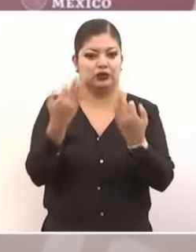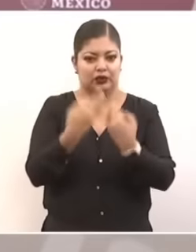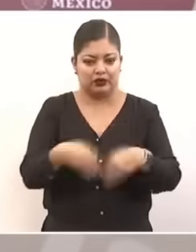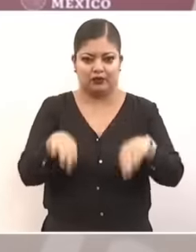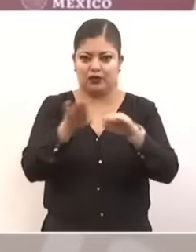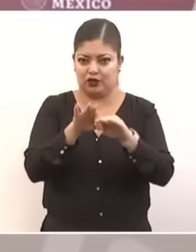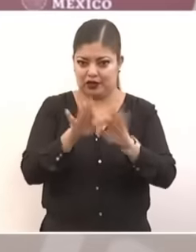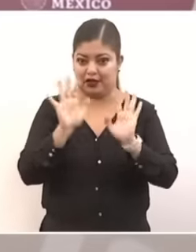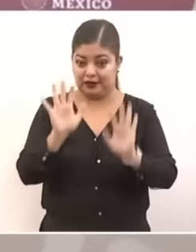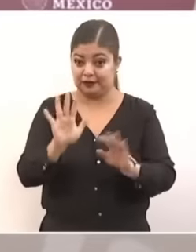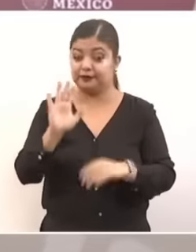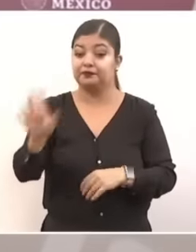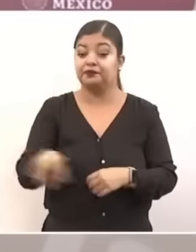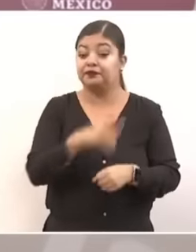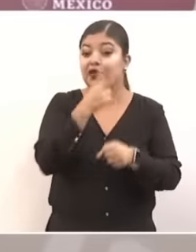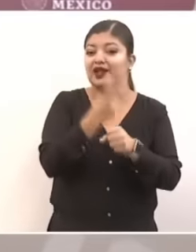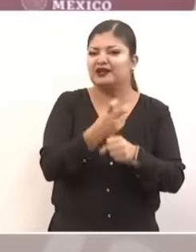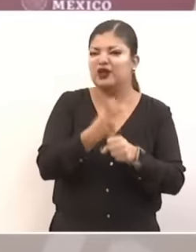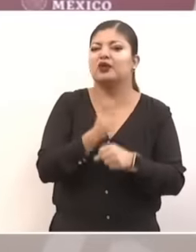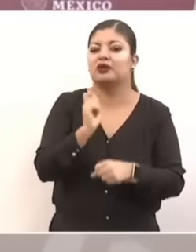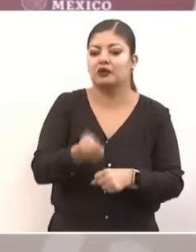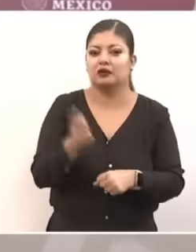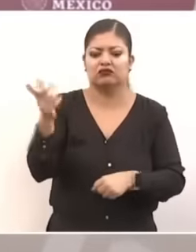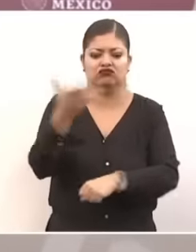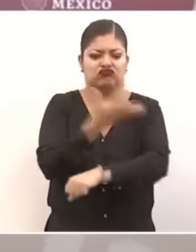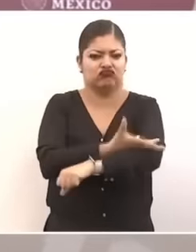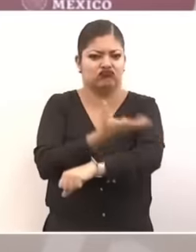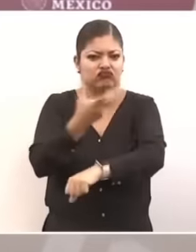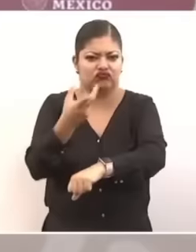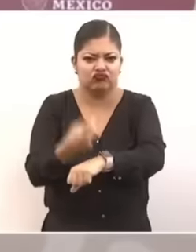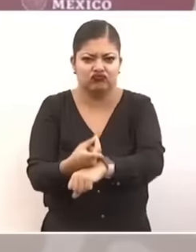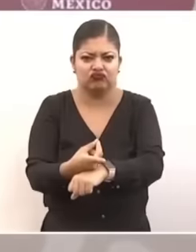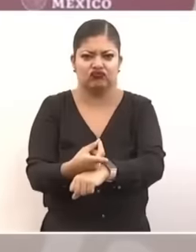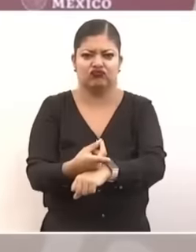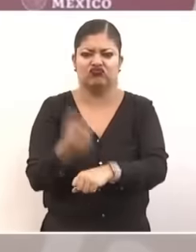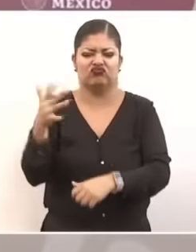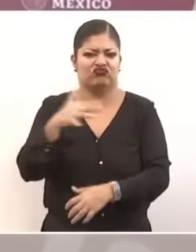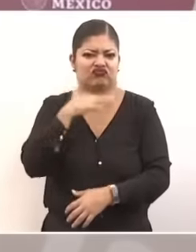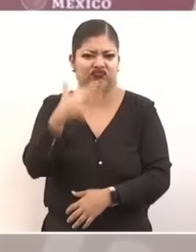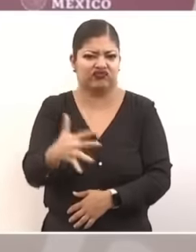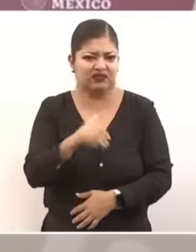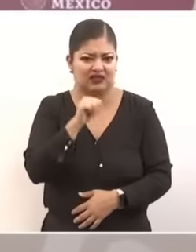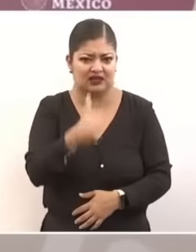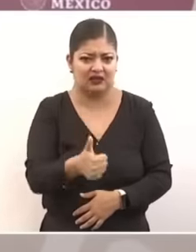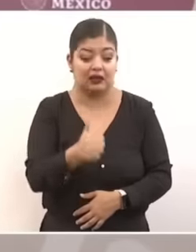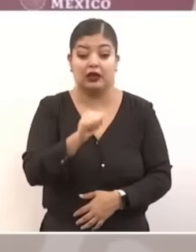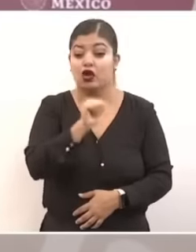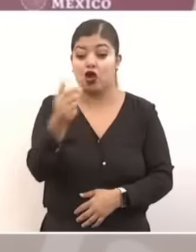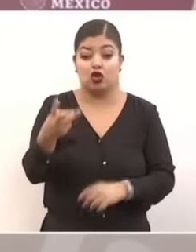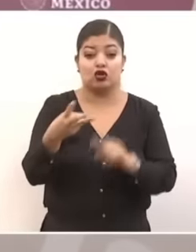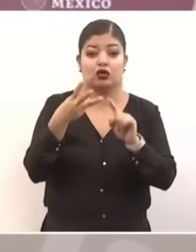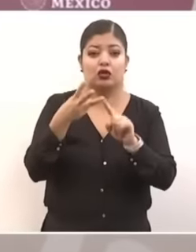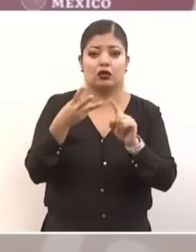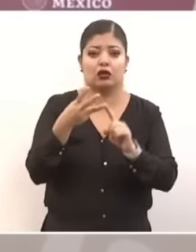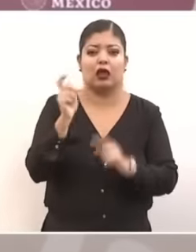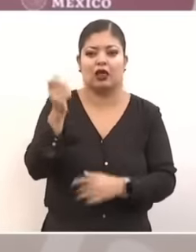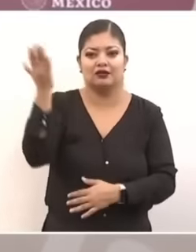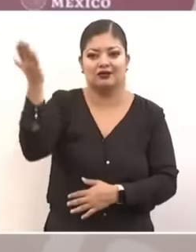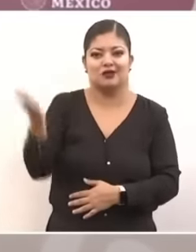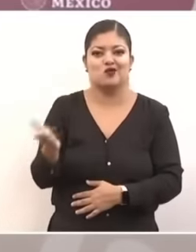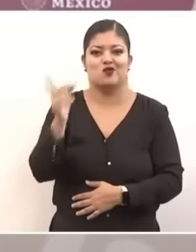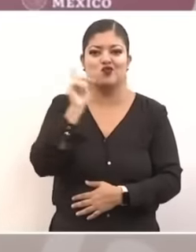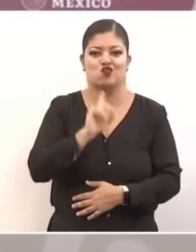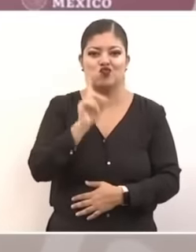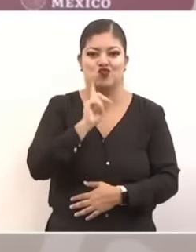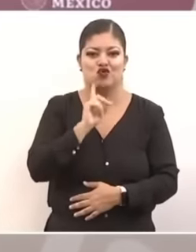segundo, que es honesta, que es incorruptible. Y lo tercero, que es lo que más me importa, que es una mujer de